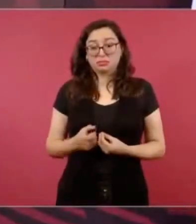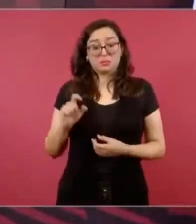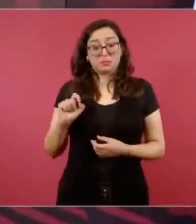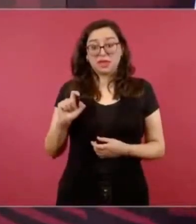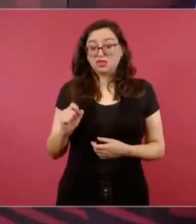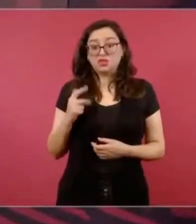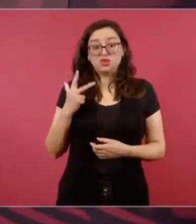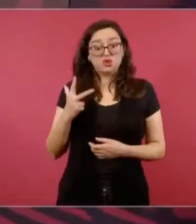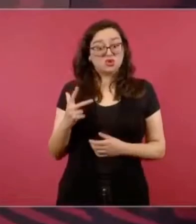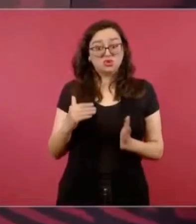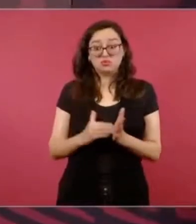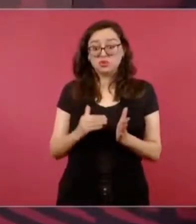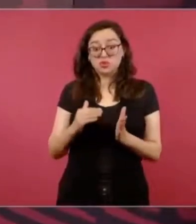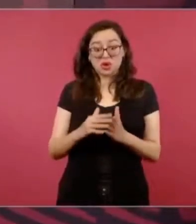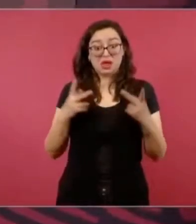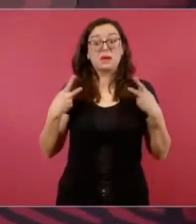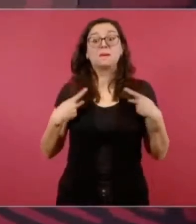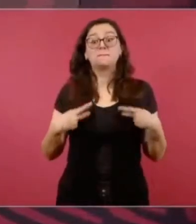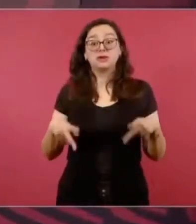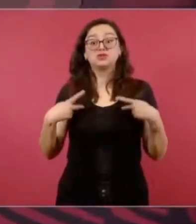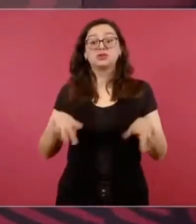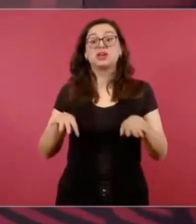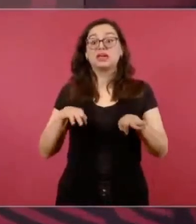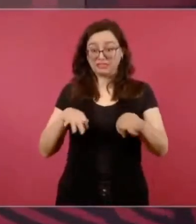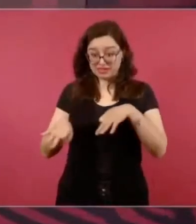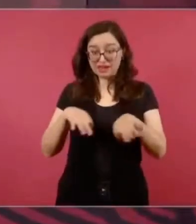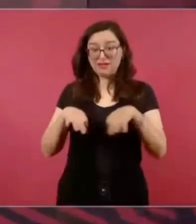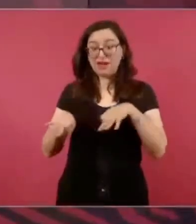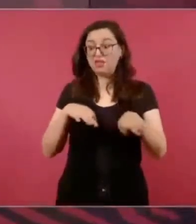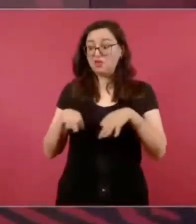28 millones de trabajadores.